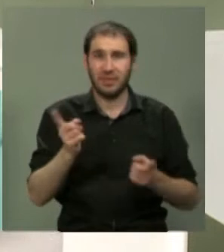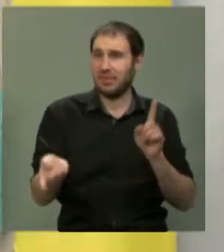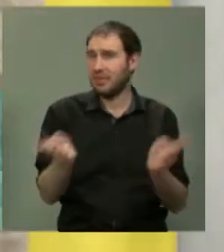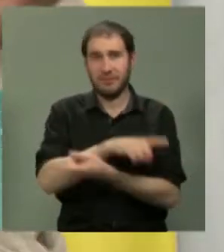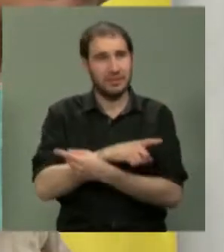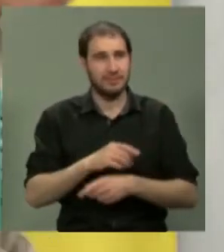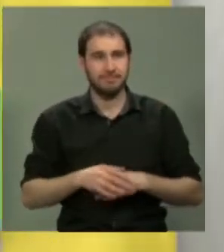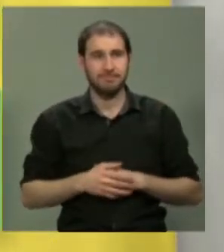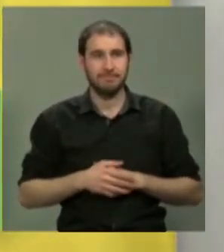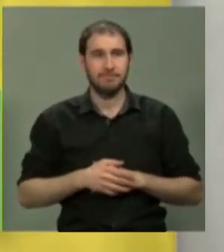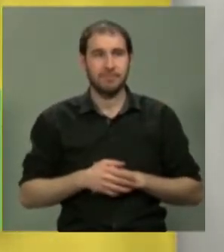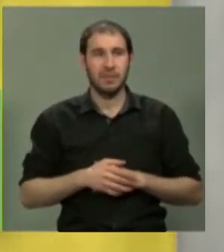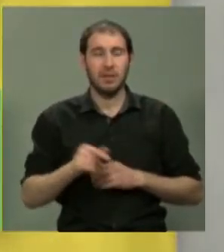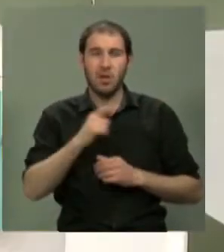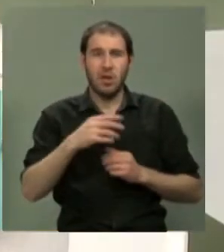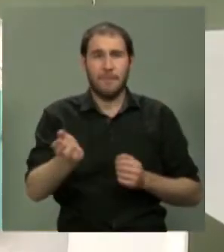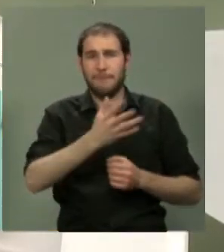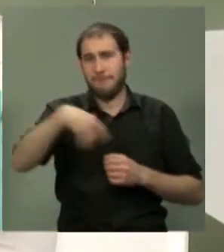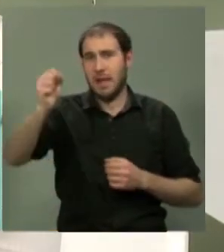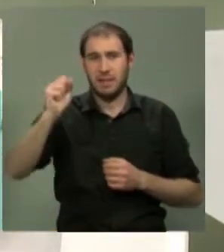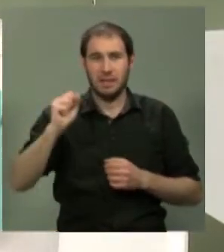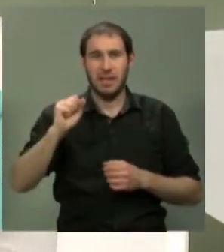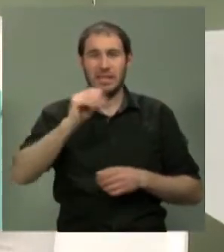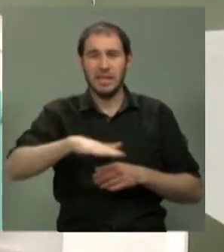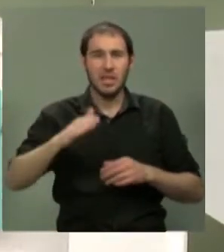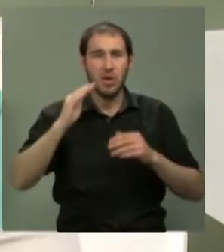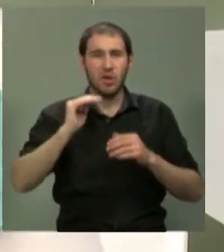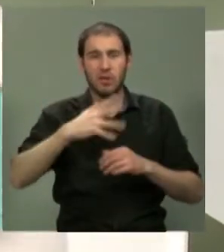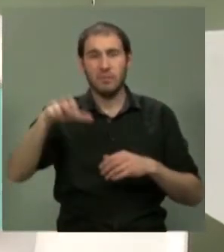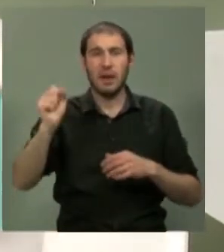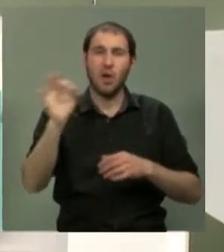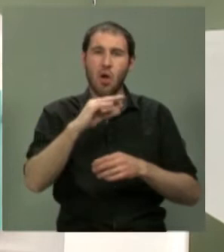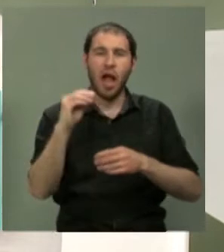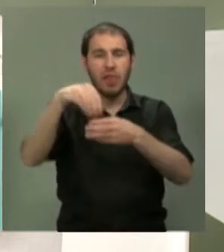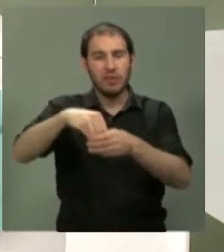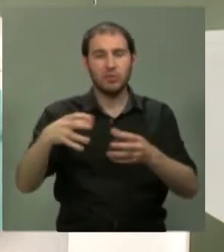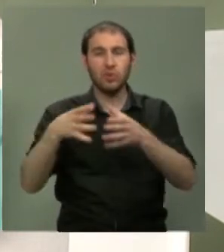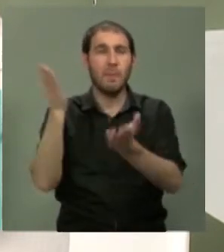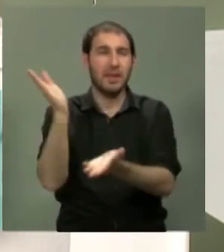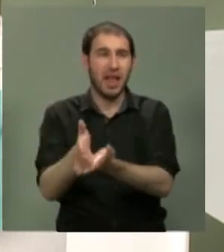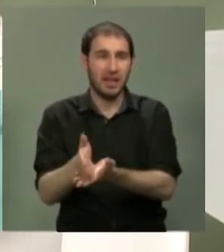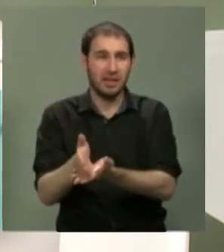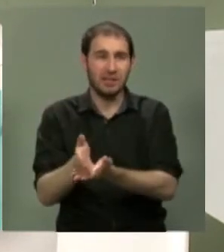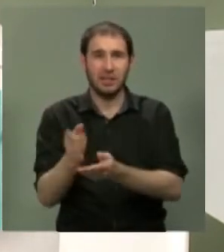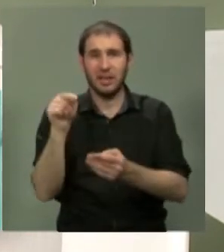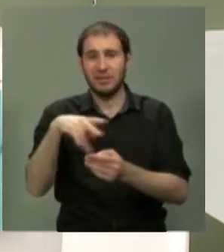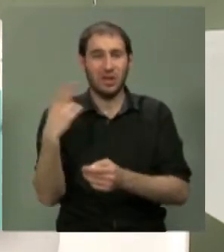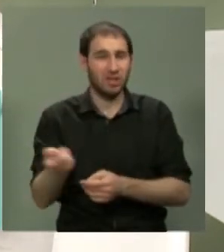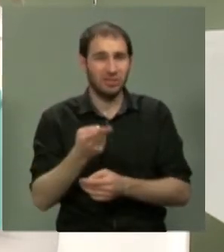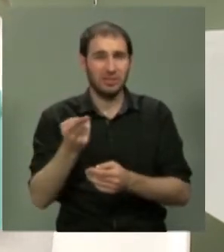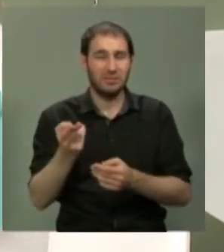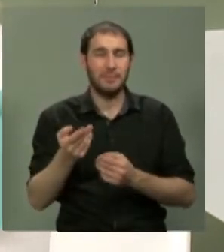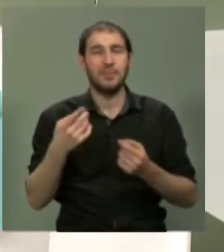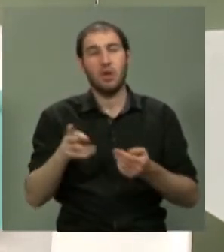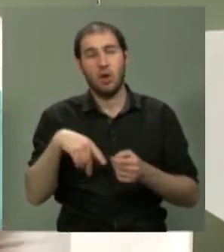contrario. Entonces, vamos a ir a mandar a niños a un sistema o los vamos a incluir en un sistema penal que está sin funcionar. Por